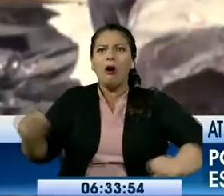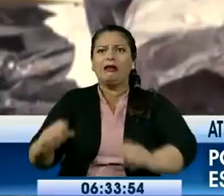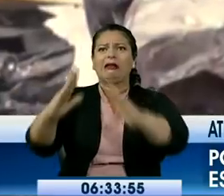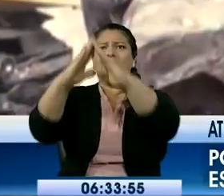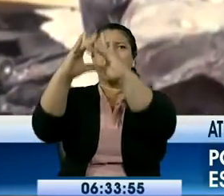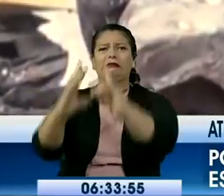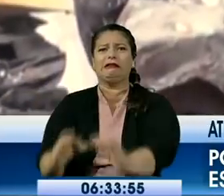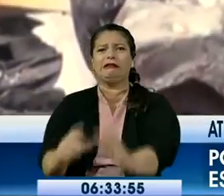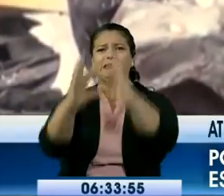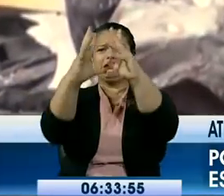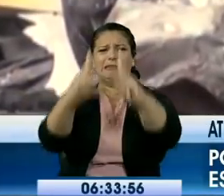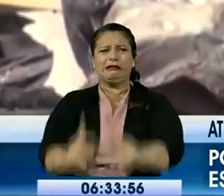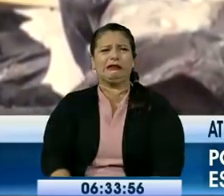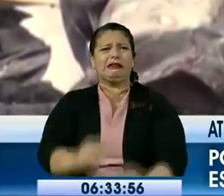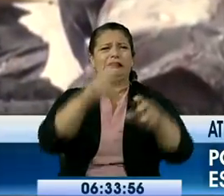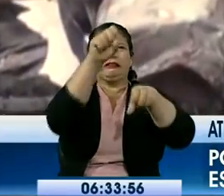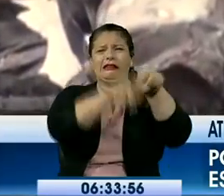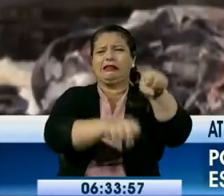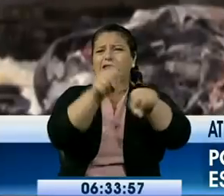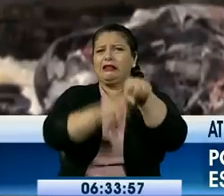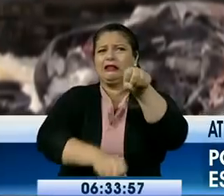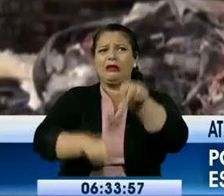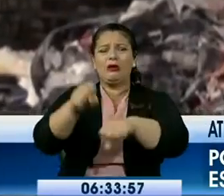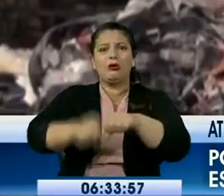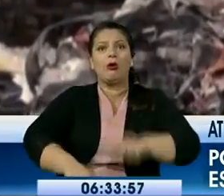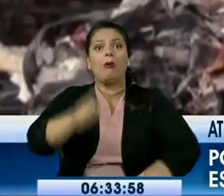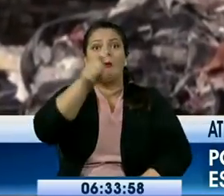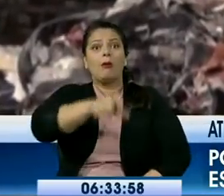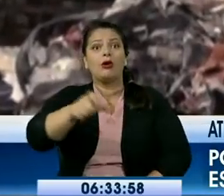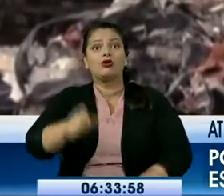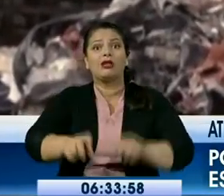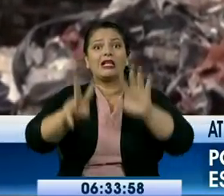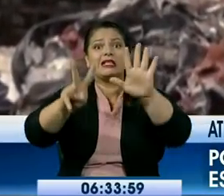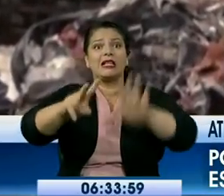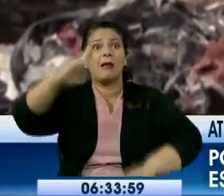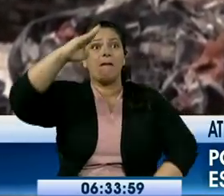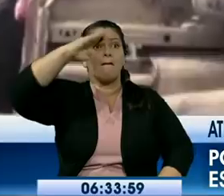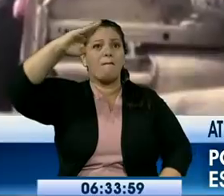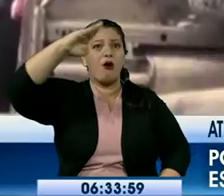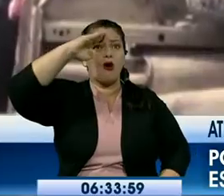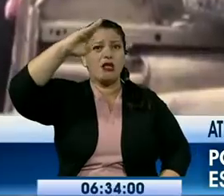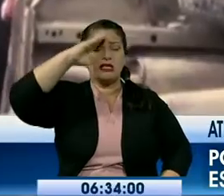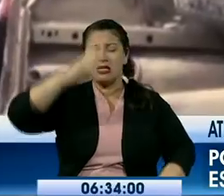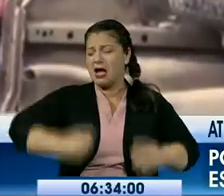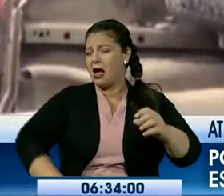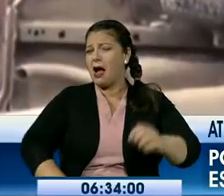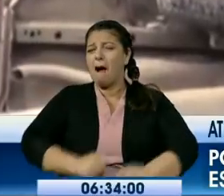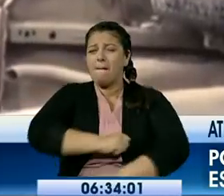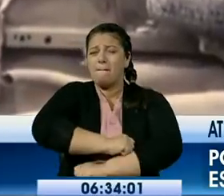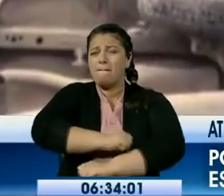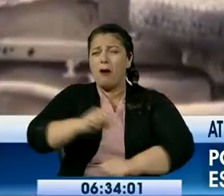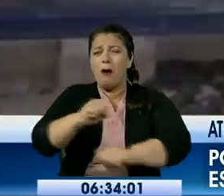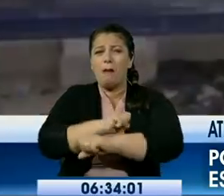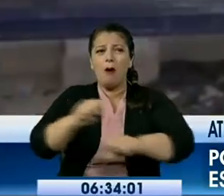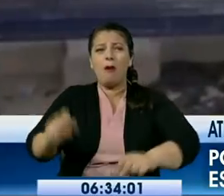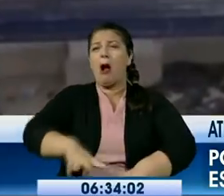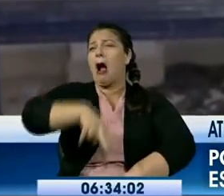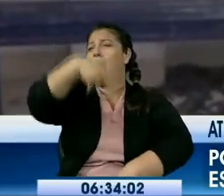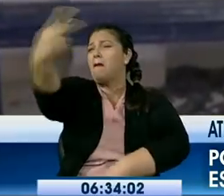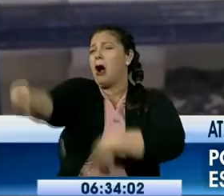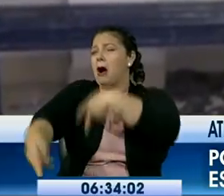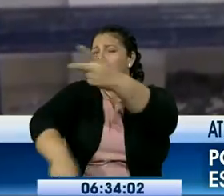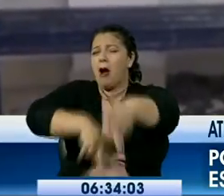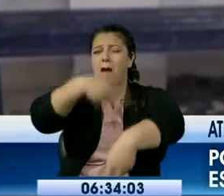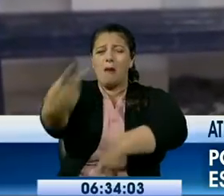parqueadero policial quedaron destrozados. Uno incluso voló y se incrustó en lo que era el comedor de la infraestructura del